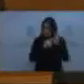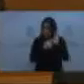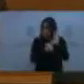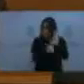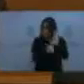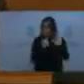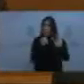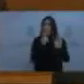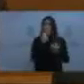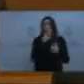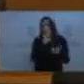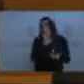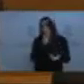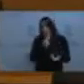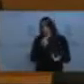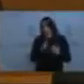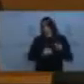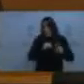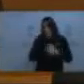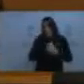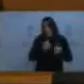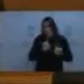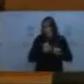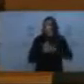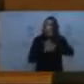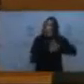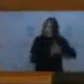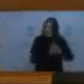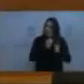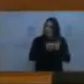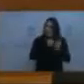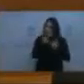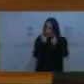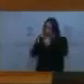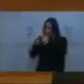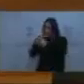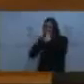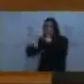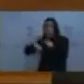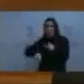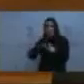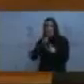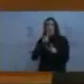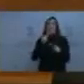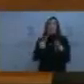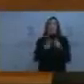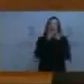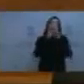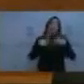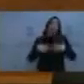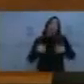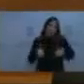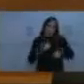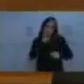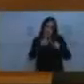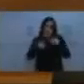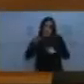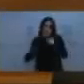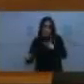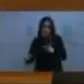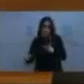rimbombante e impretencioso, que en realidad no es otra cosa, y lo podemos hoy confirmar, que una mentira integral. No marco integral, sino